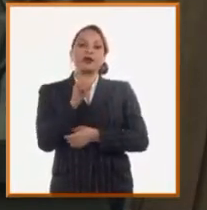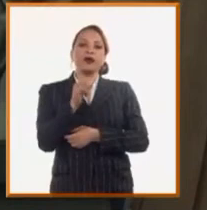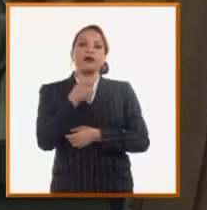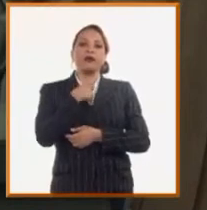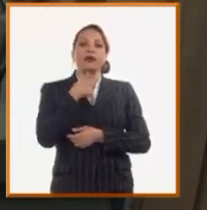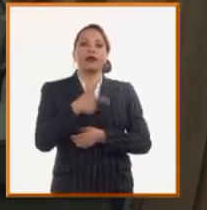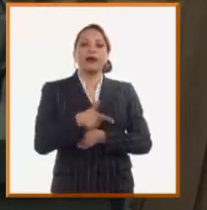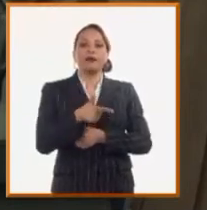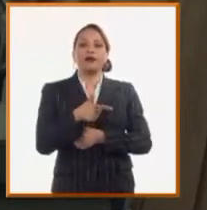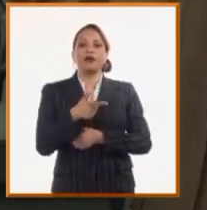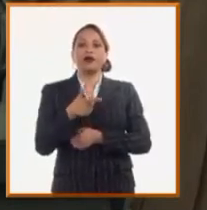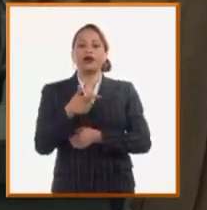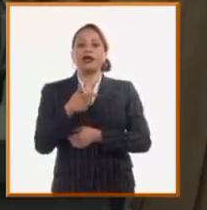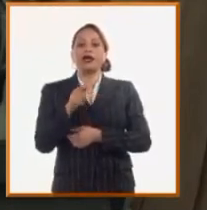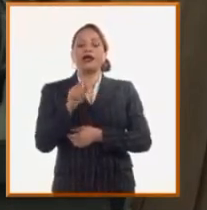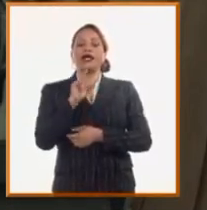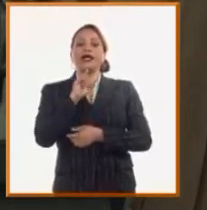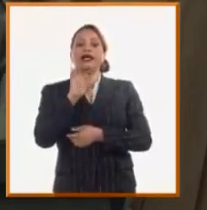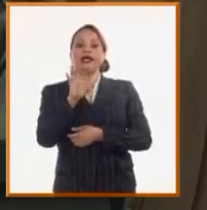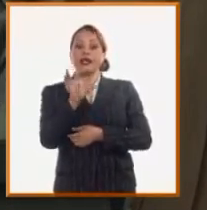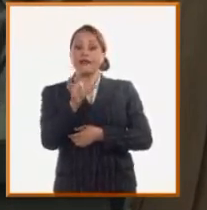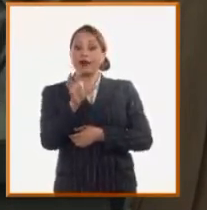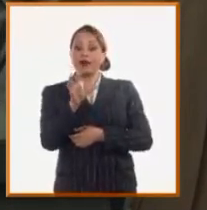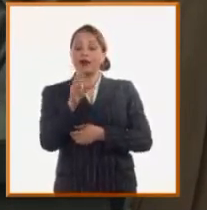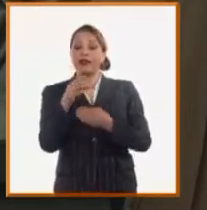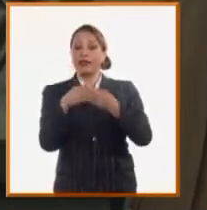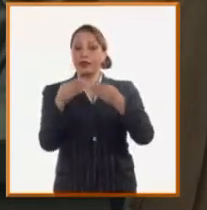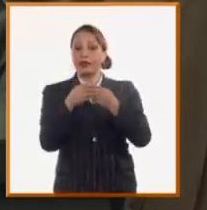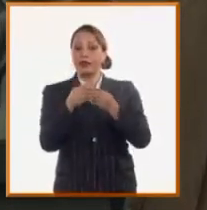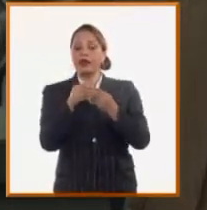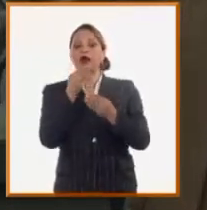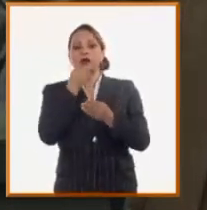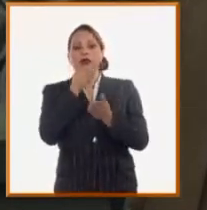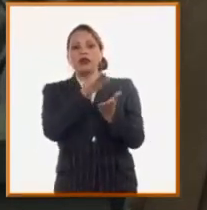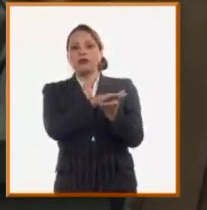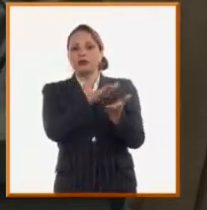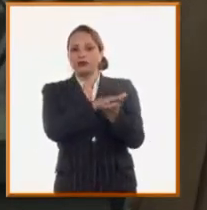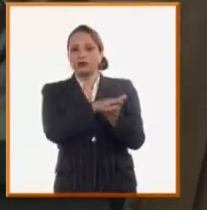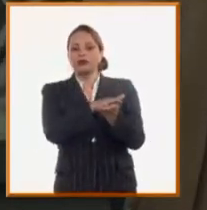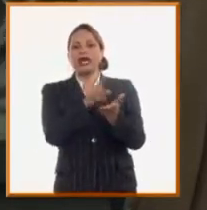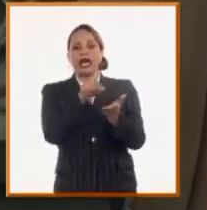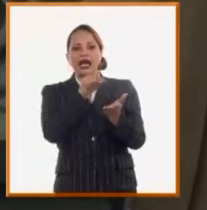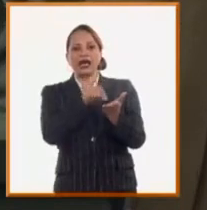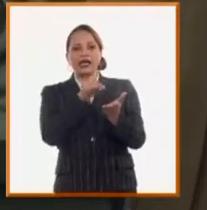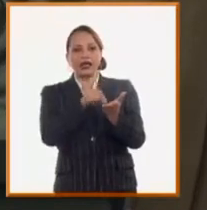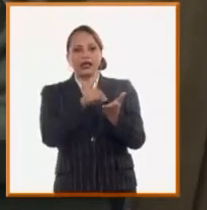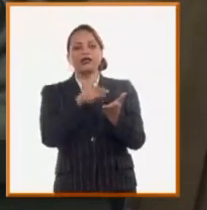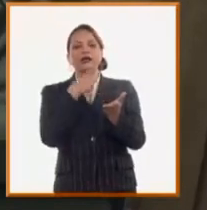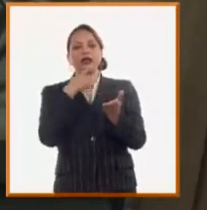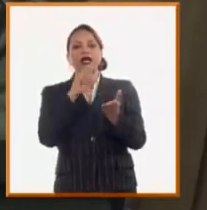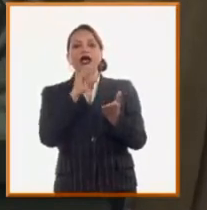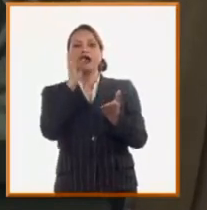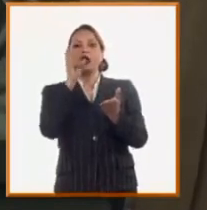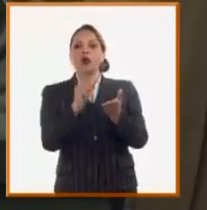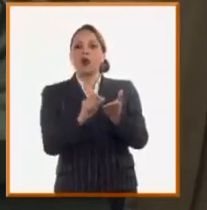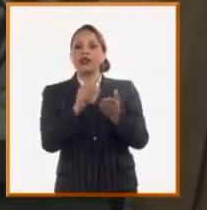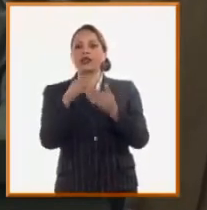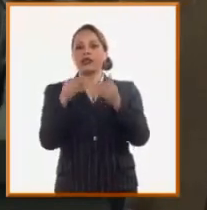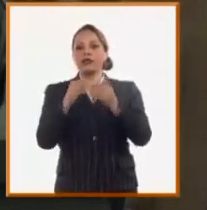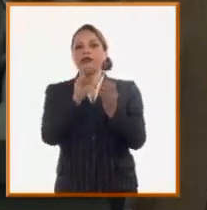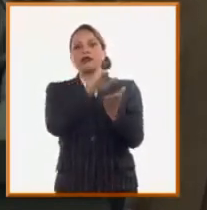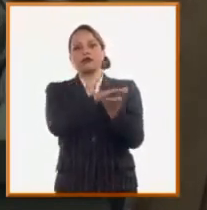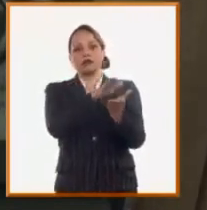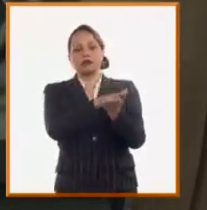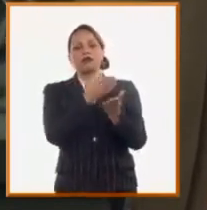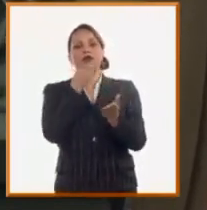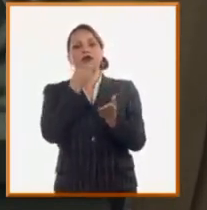en las cuentas de divisas, ¿no?, las que tienen que ver con pagos retenidos y eso, podíamos tener aseguradas esas cuentas de divisas, podíamos poner divisas en